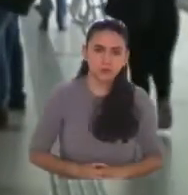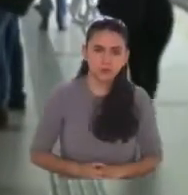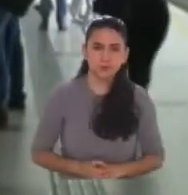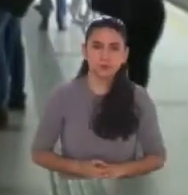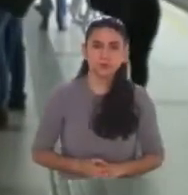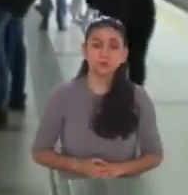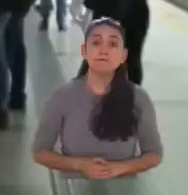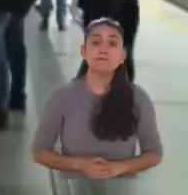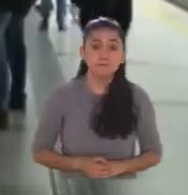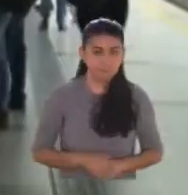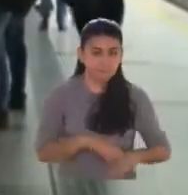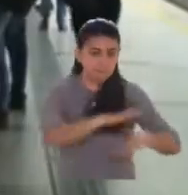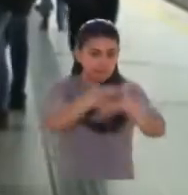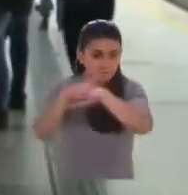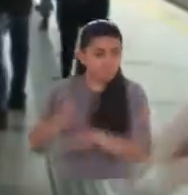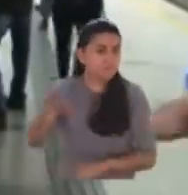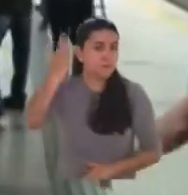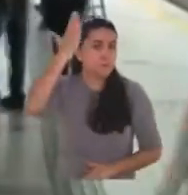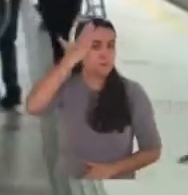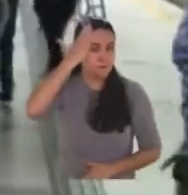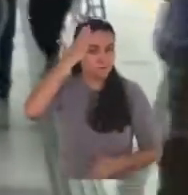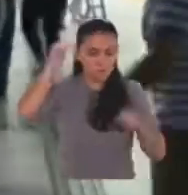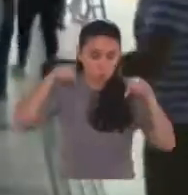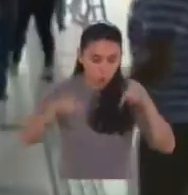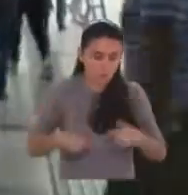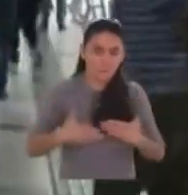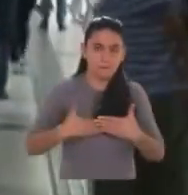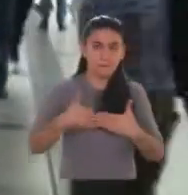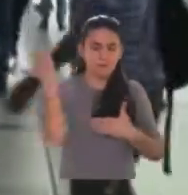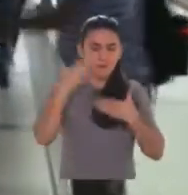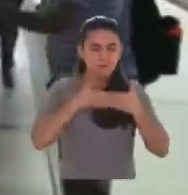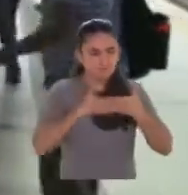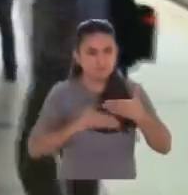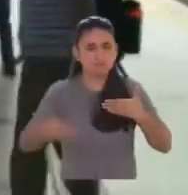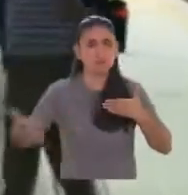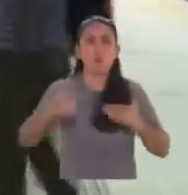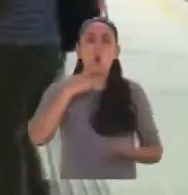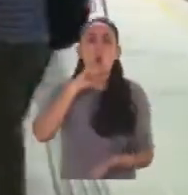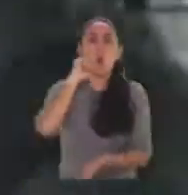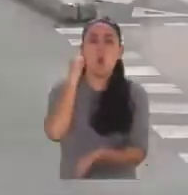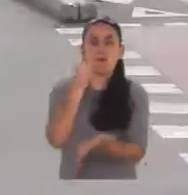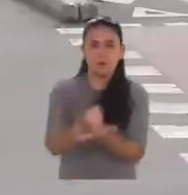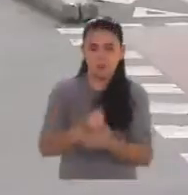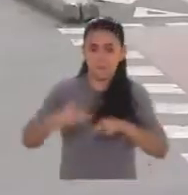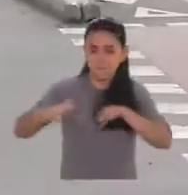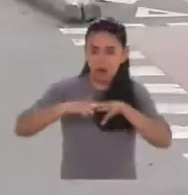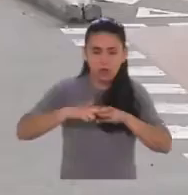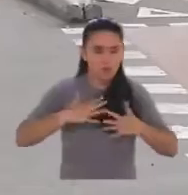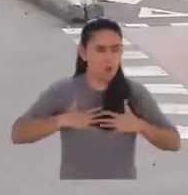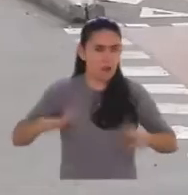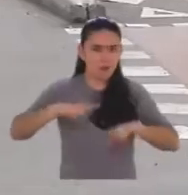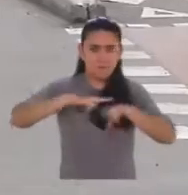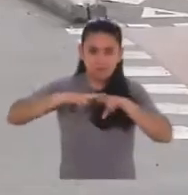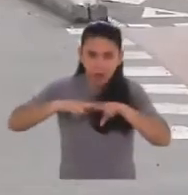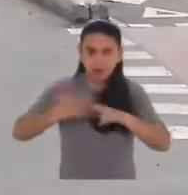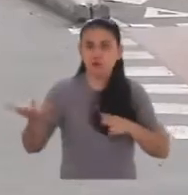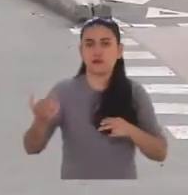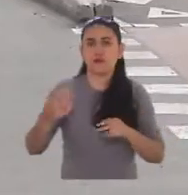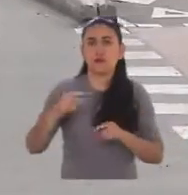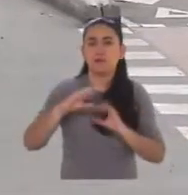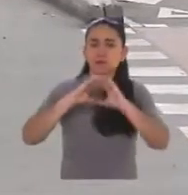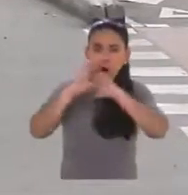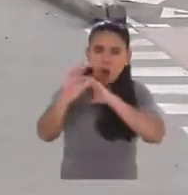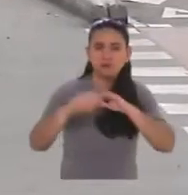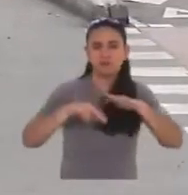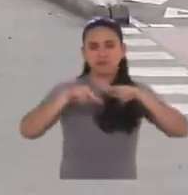Recuerden entonces, televidentes, que a partir de este momento el tapabocas en todo el sistema metro, trenes, buses, tranvía